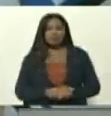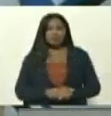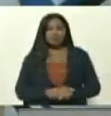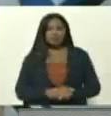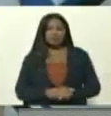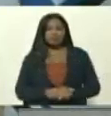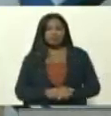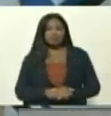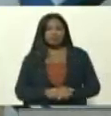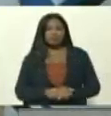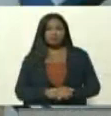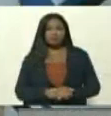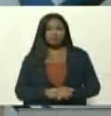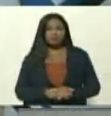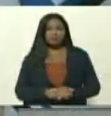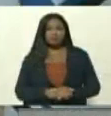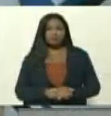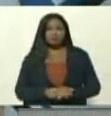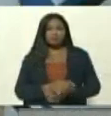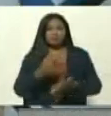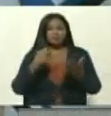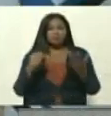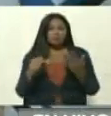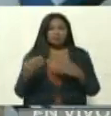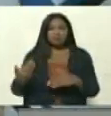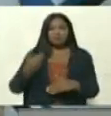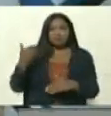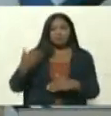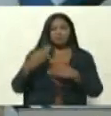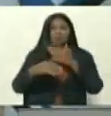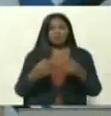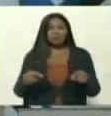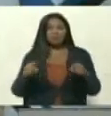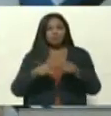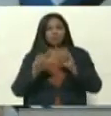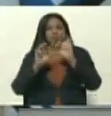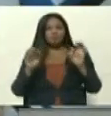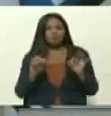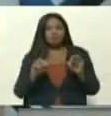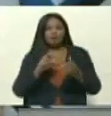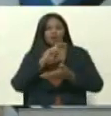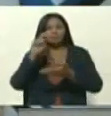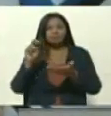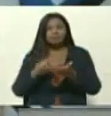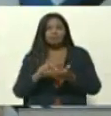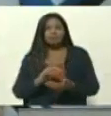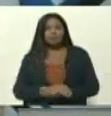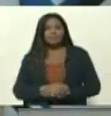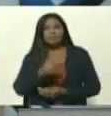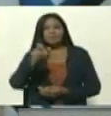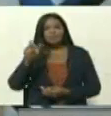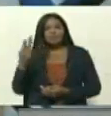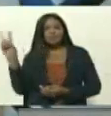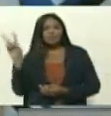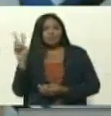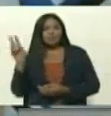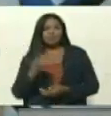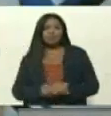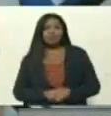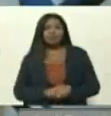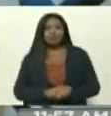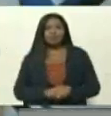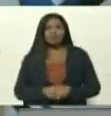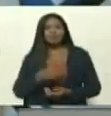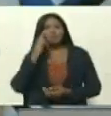tanta, diría, amenaza contra la nación venezolana. Mientras todo ello